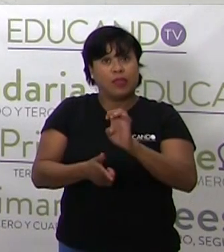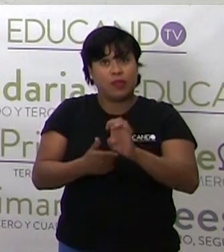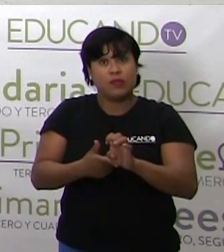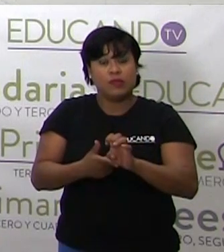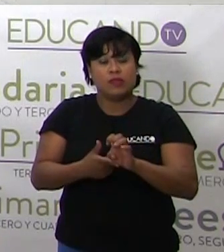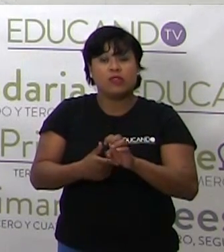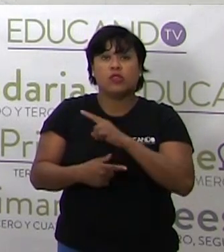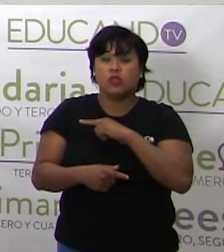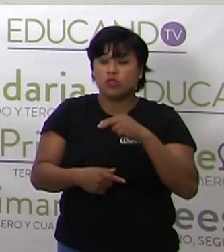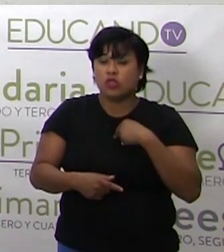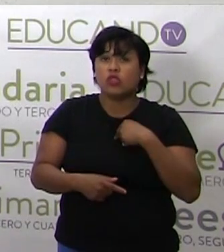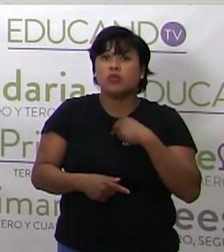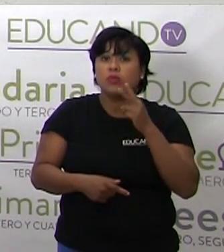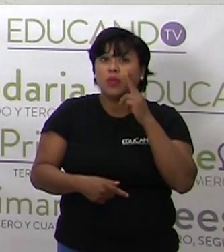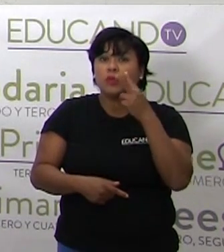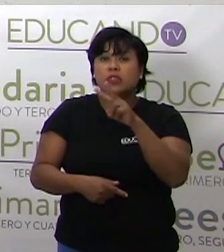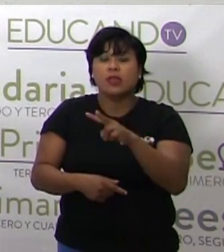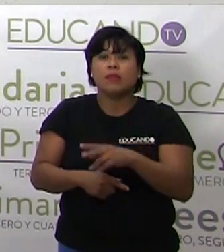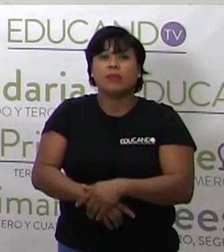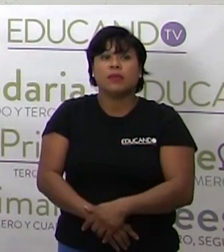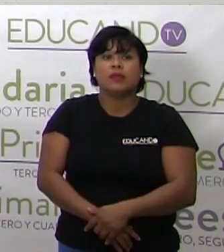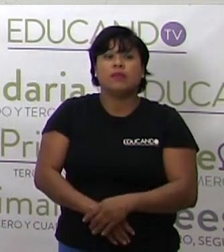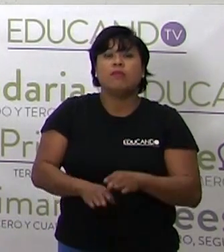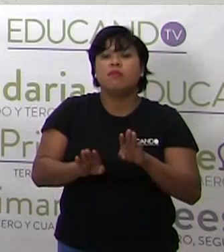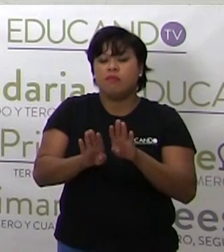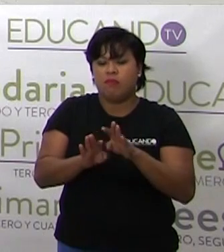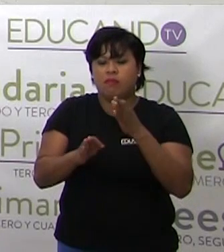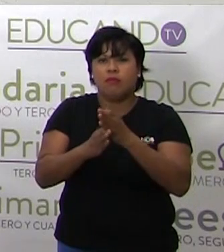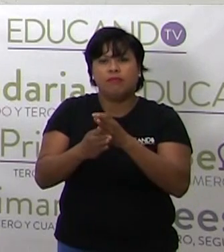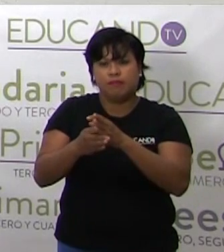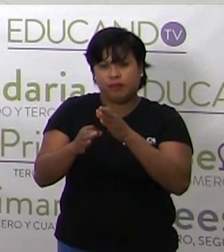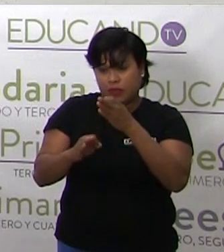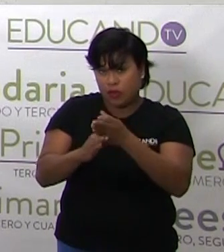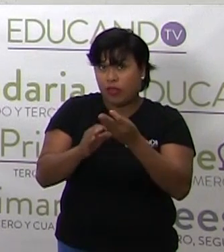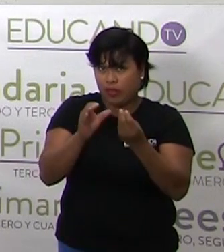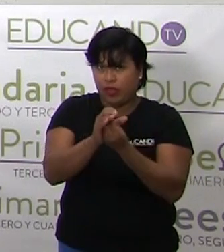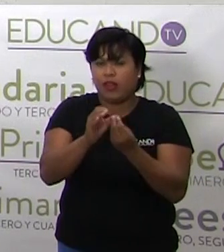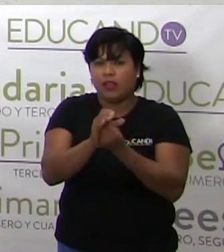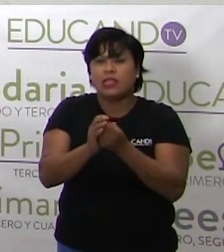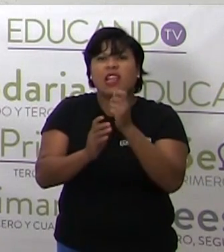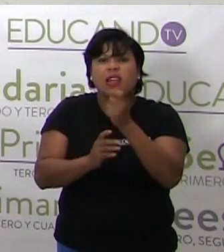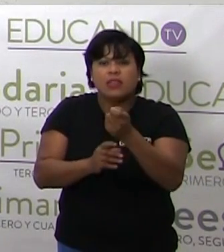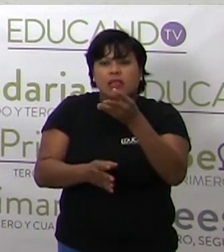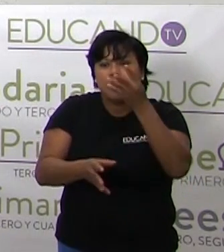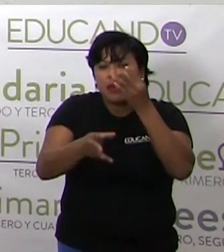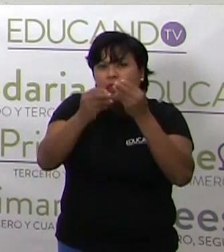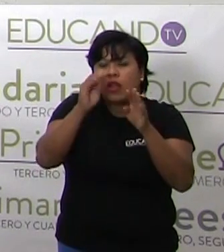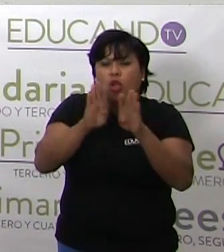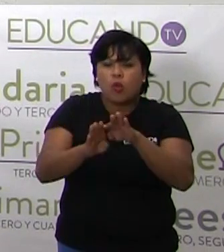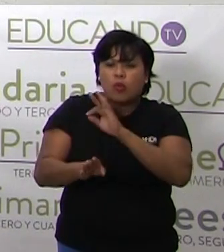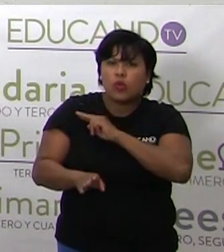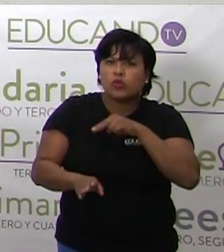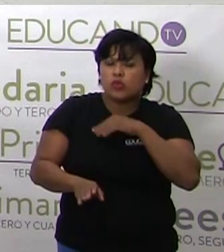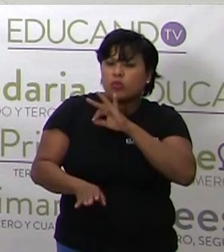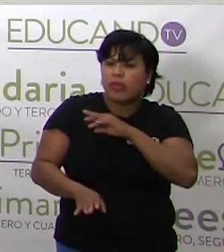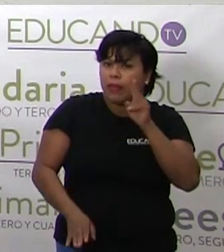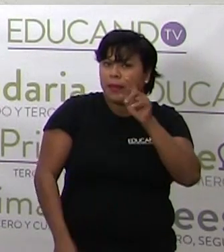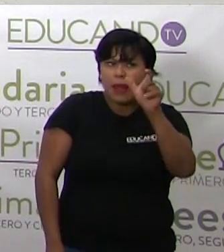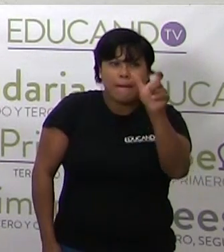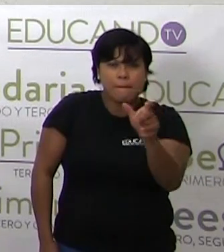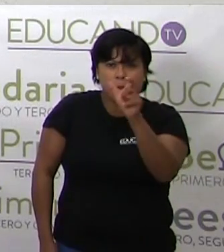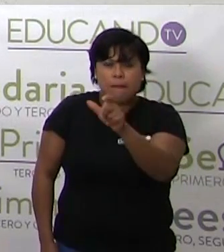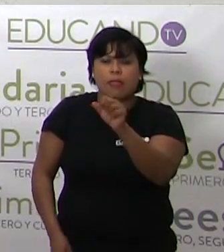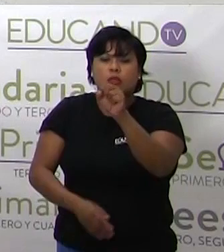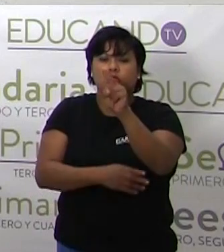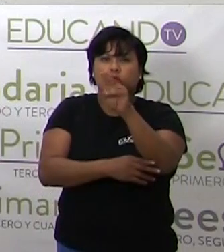Entonces, vamos a lo que nos compete en esta clase, que es aprender a identificar el sujeto